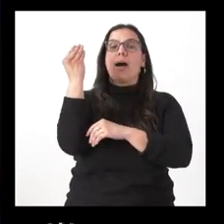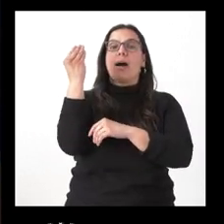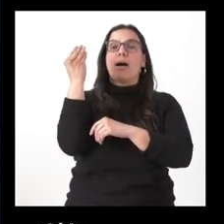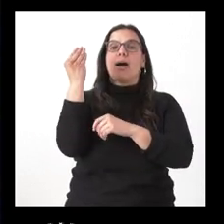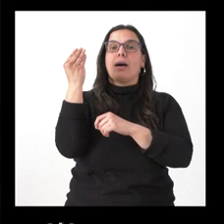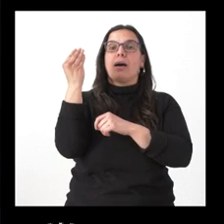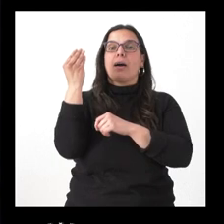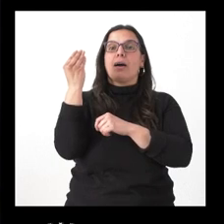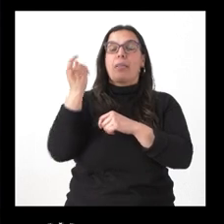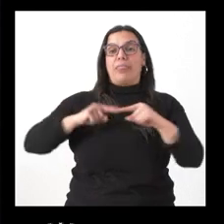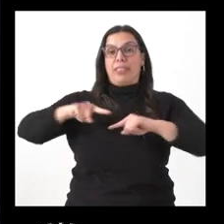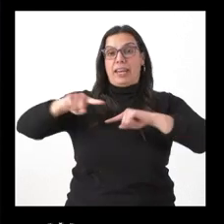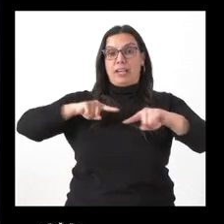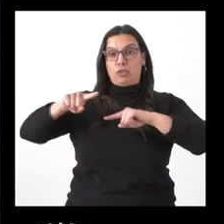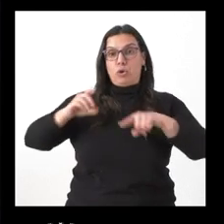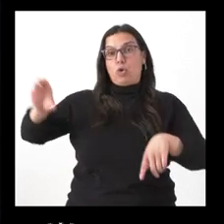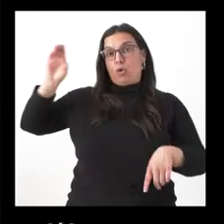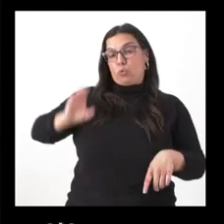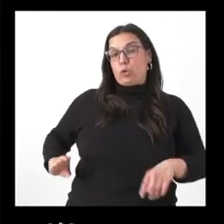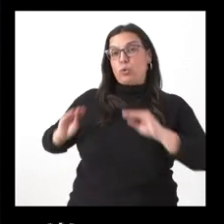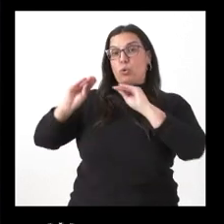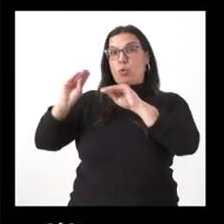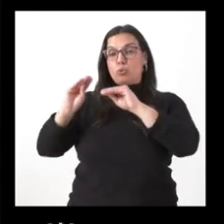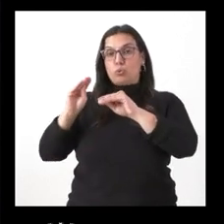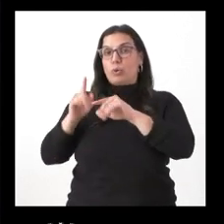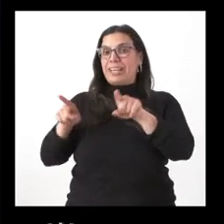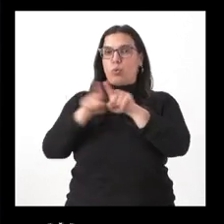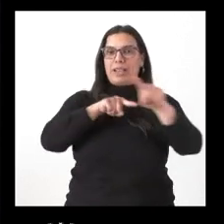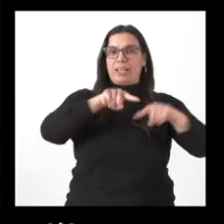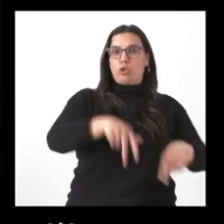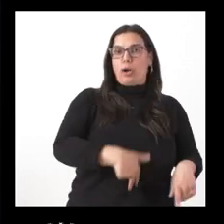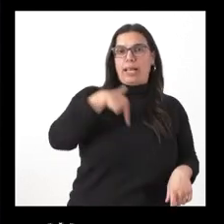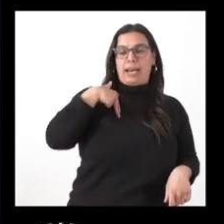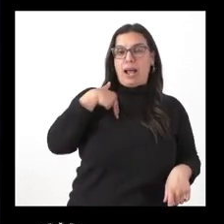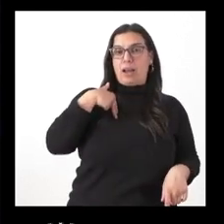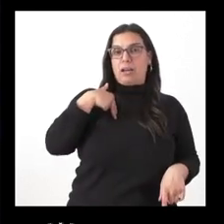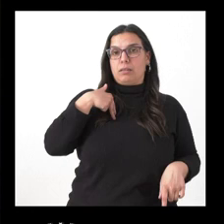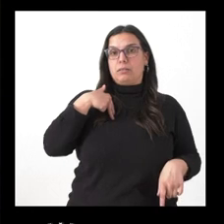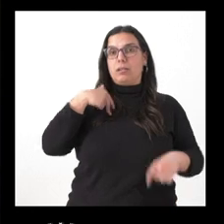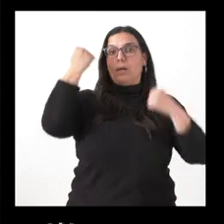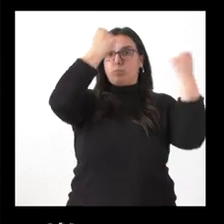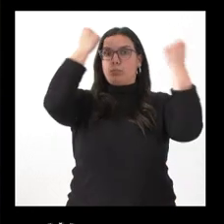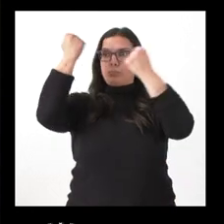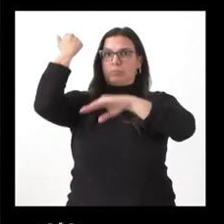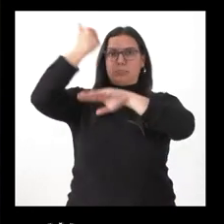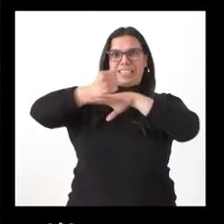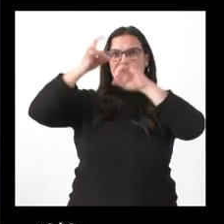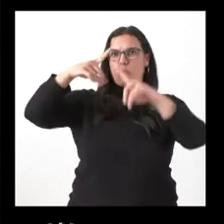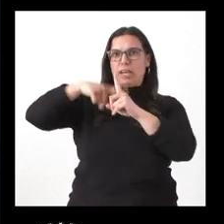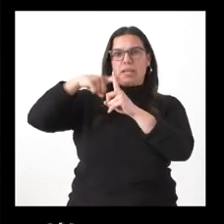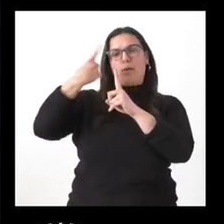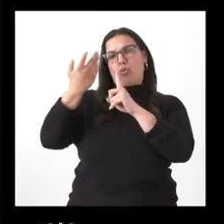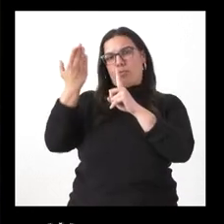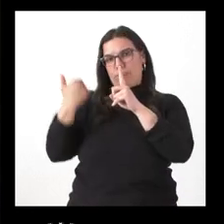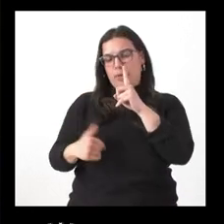del director que tiene un sueldo equivalente a un director general y tiene Rango de alto cargo en esta comunidad Autónoma por tanto un alto cargo